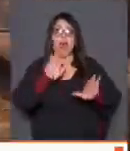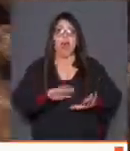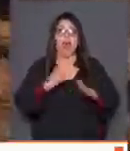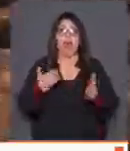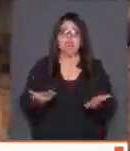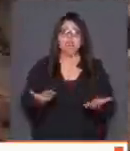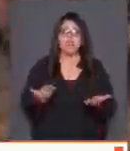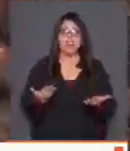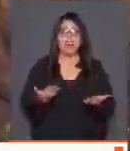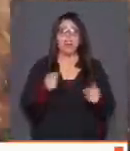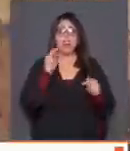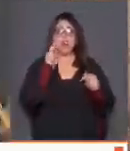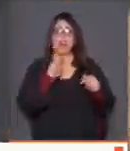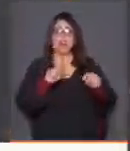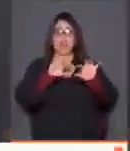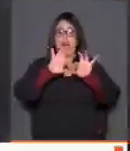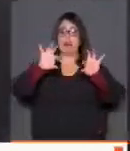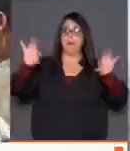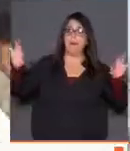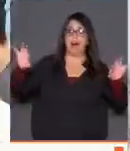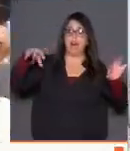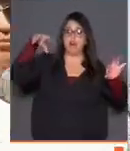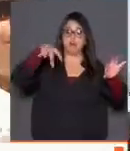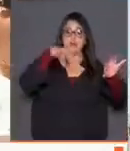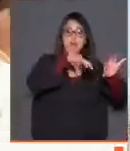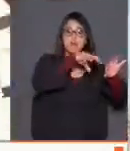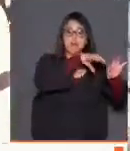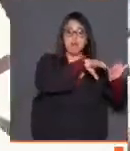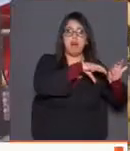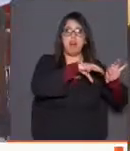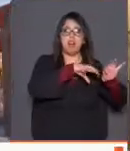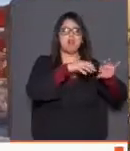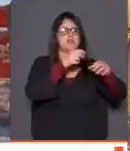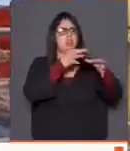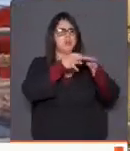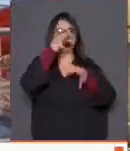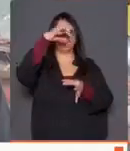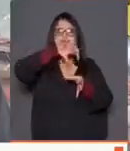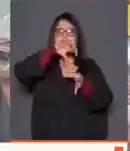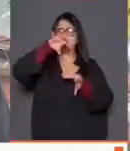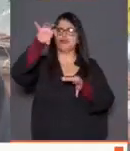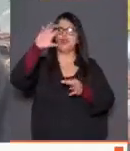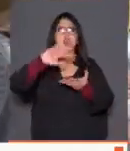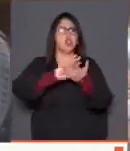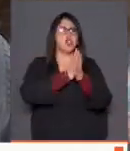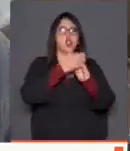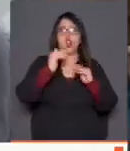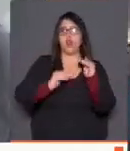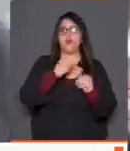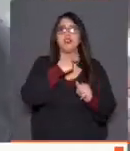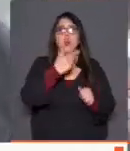al palo al horno a la plancha o en anticuchos todo depende de gustos daganzo